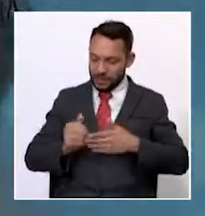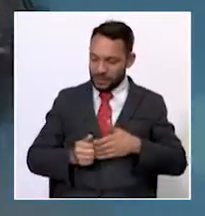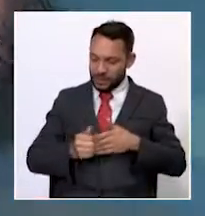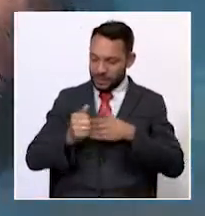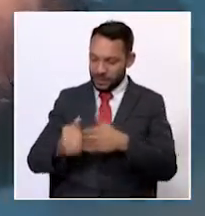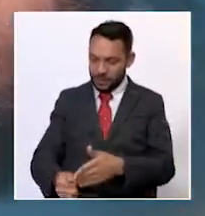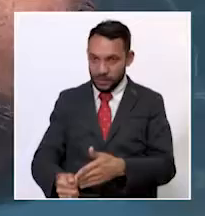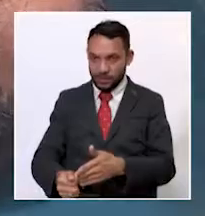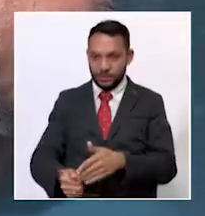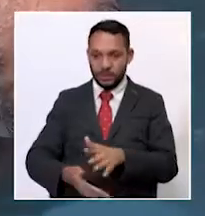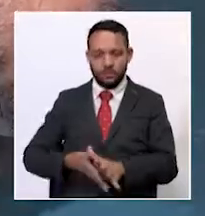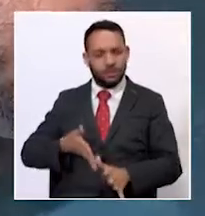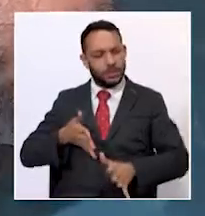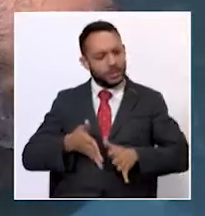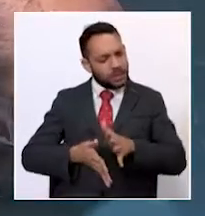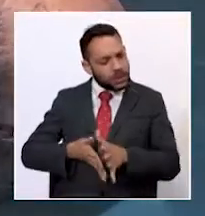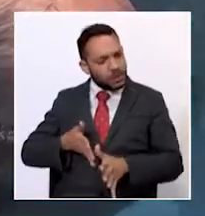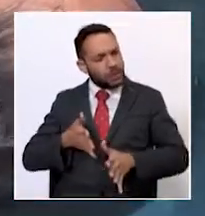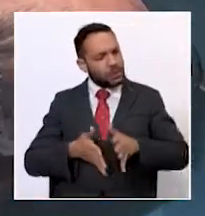son ejercicios,